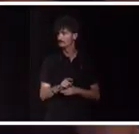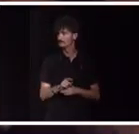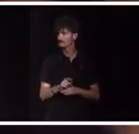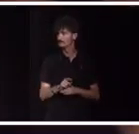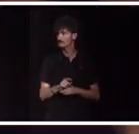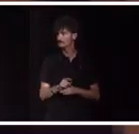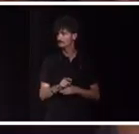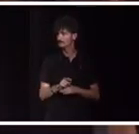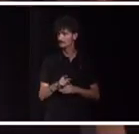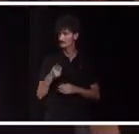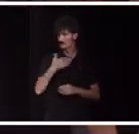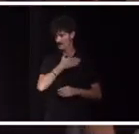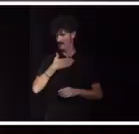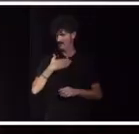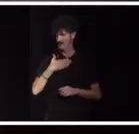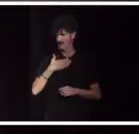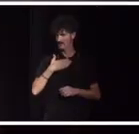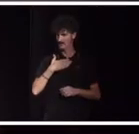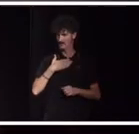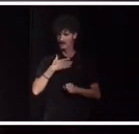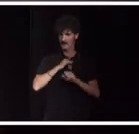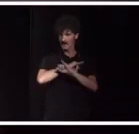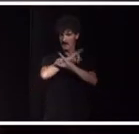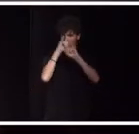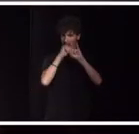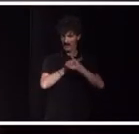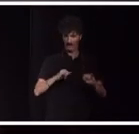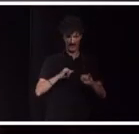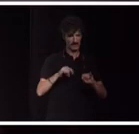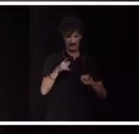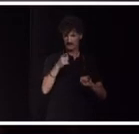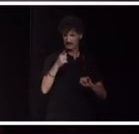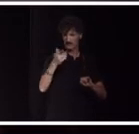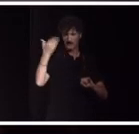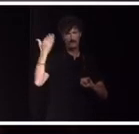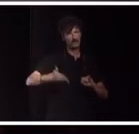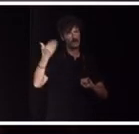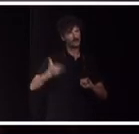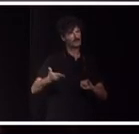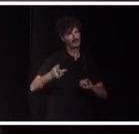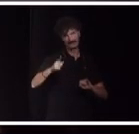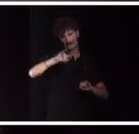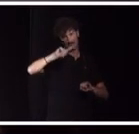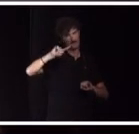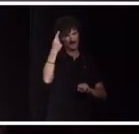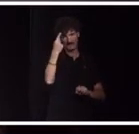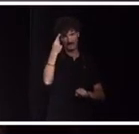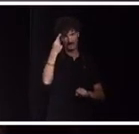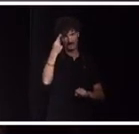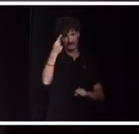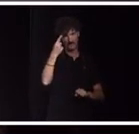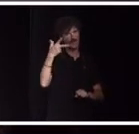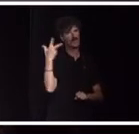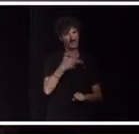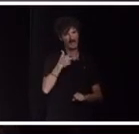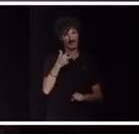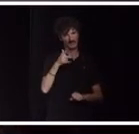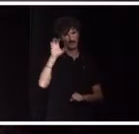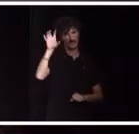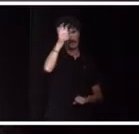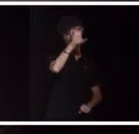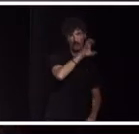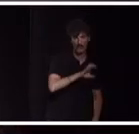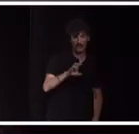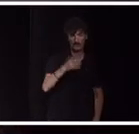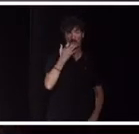creemos que la paz es el primero de todos los derechos de los pueblos, porque es el primero que hace posible el resto. Si